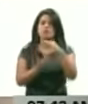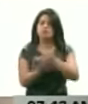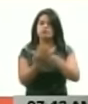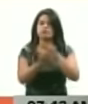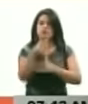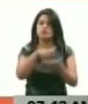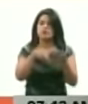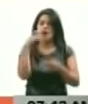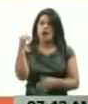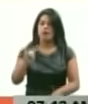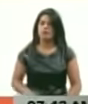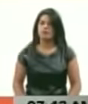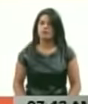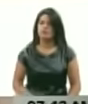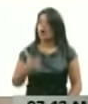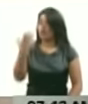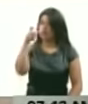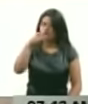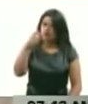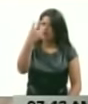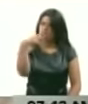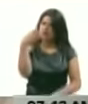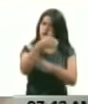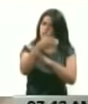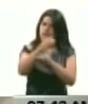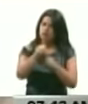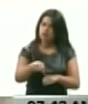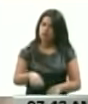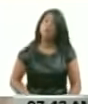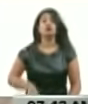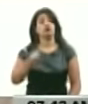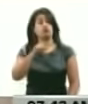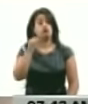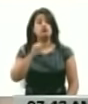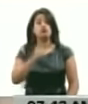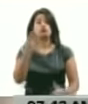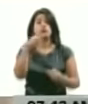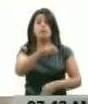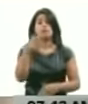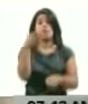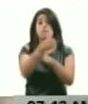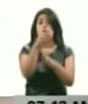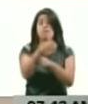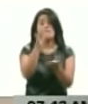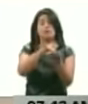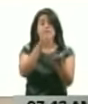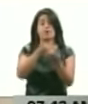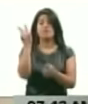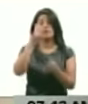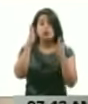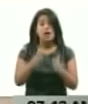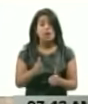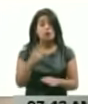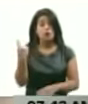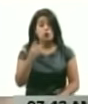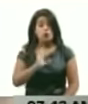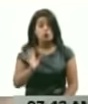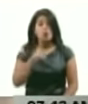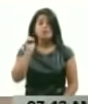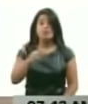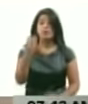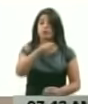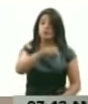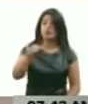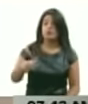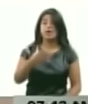se acercan bastantes personas con discapacidad. Se acercan, hay una cantidad importantísima, no solamente de Venezuela, hay mucha gente que le interesa